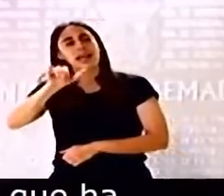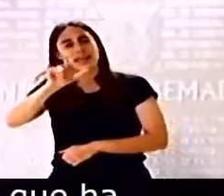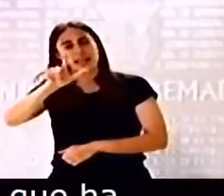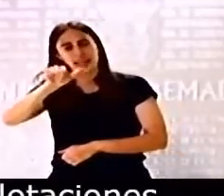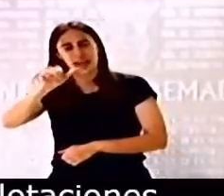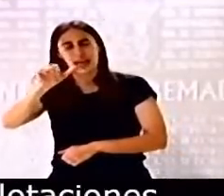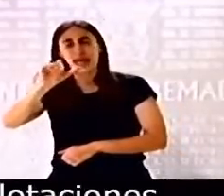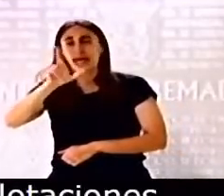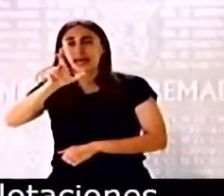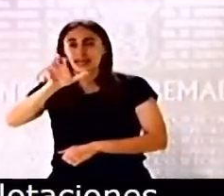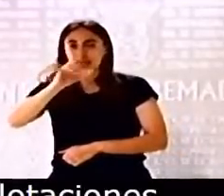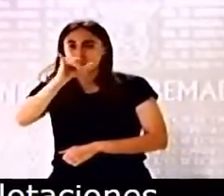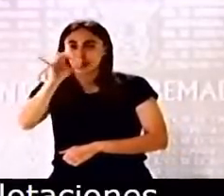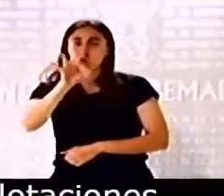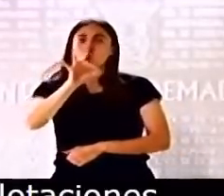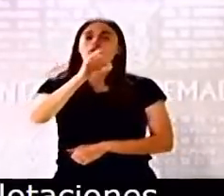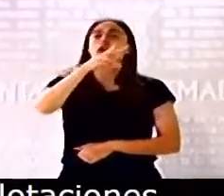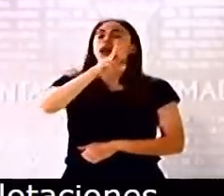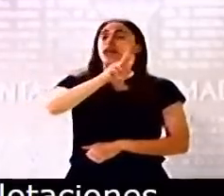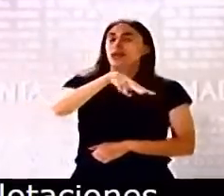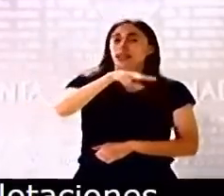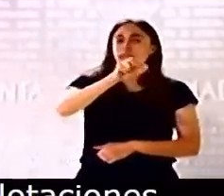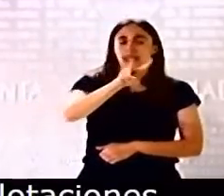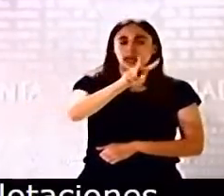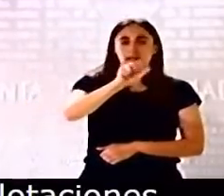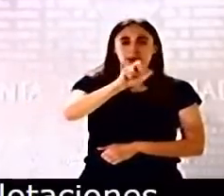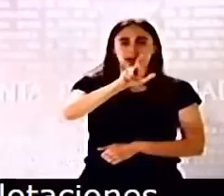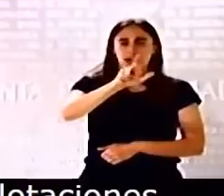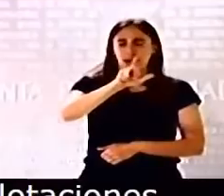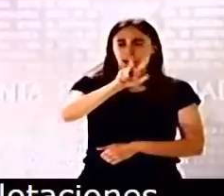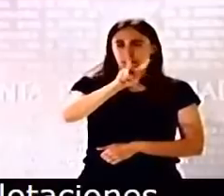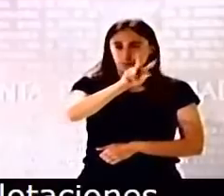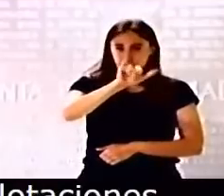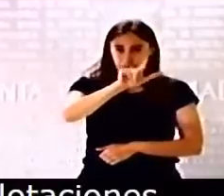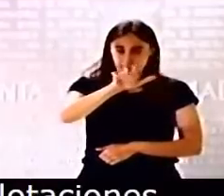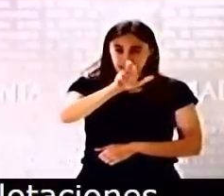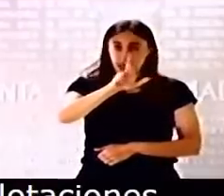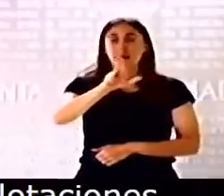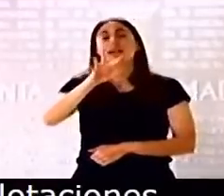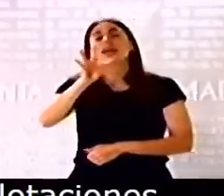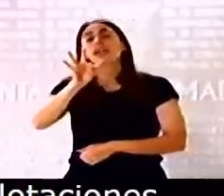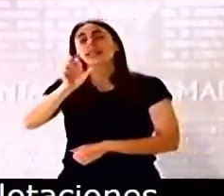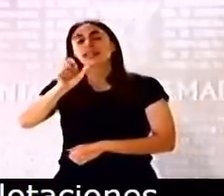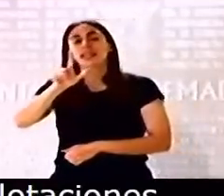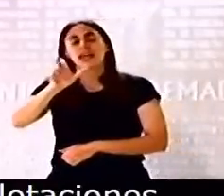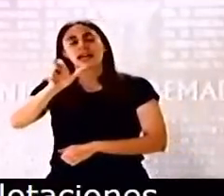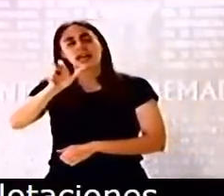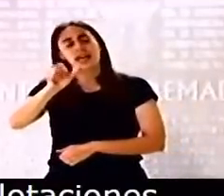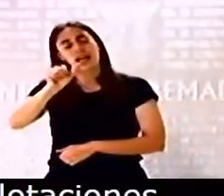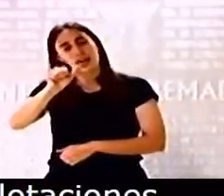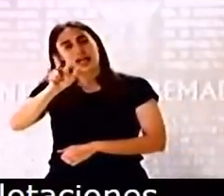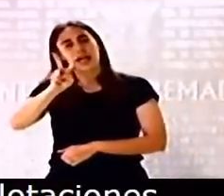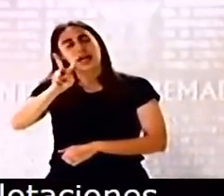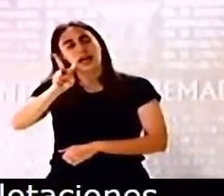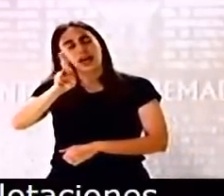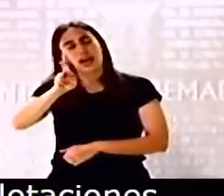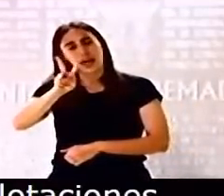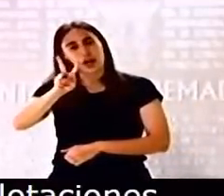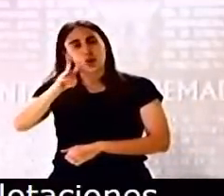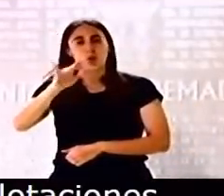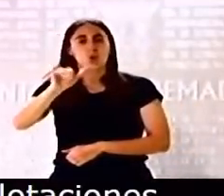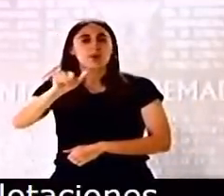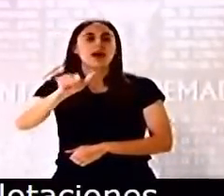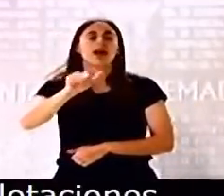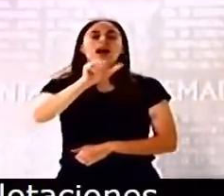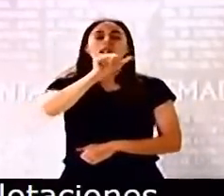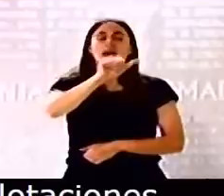de Navalvillar de Pela, de Puebla de Alcocer, de Talarrubia, de Logrosán, de La Coronada,